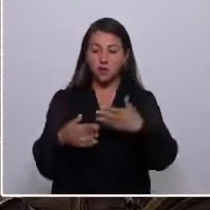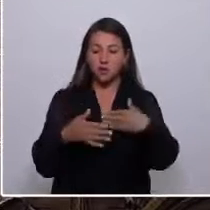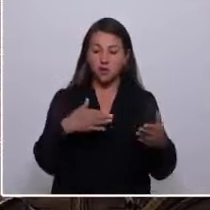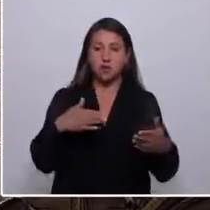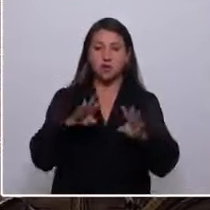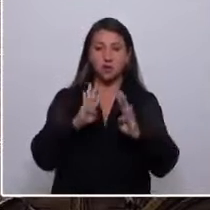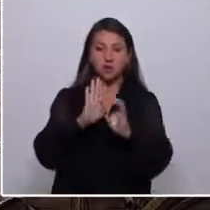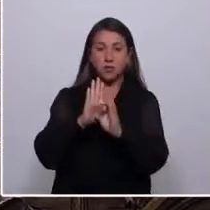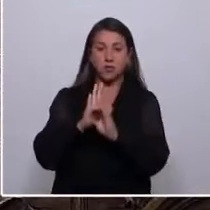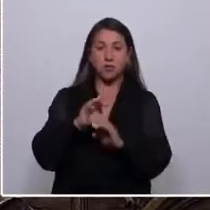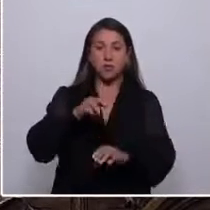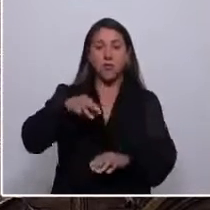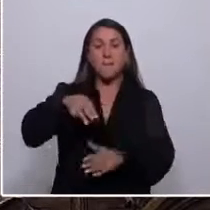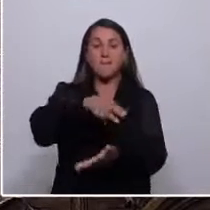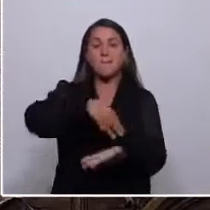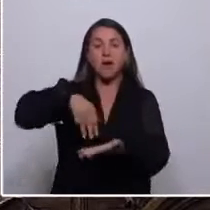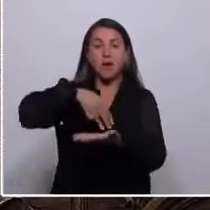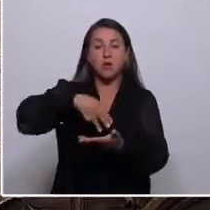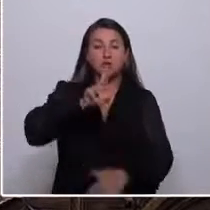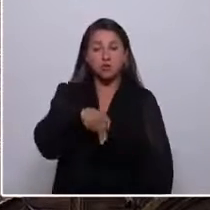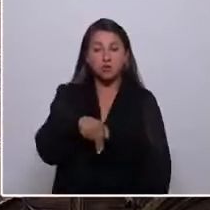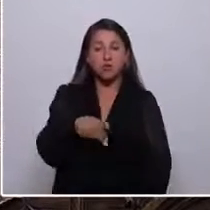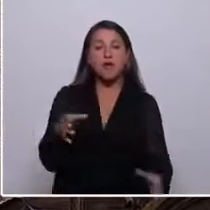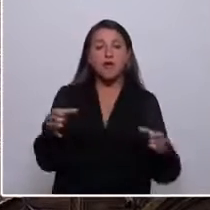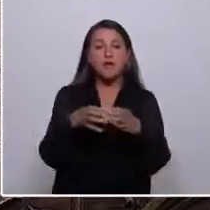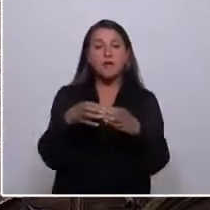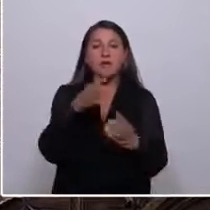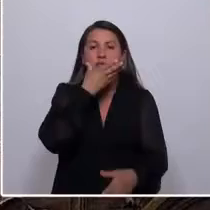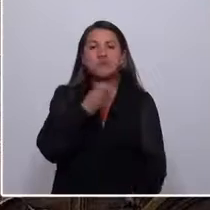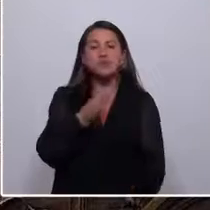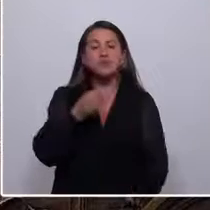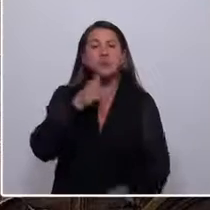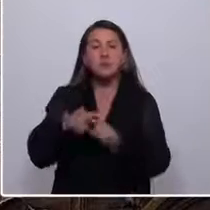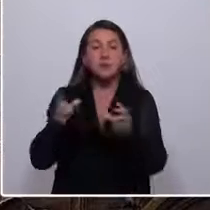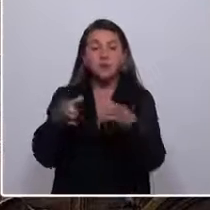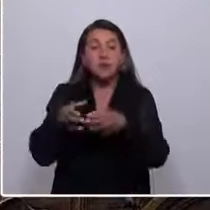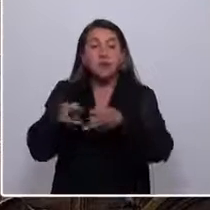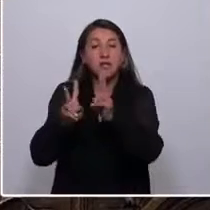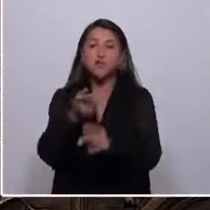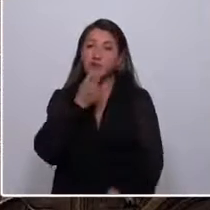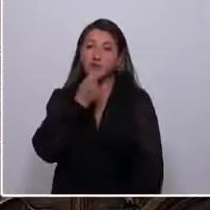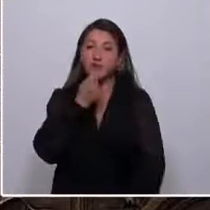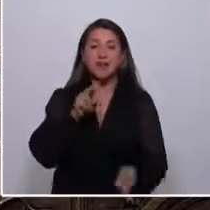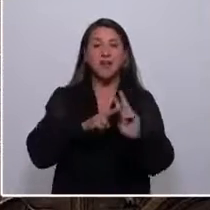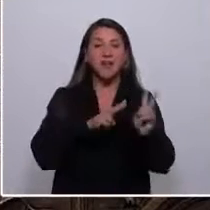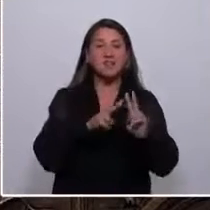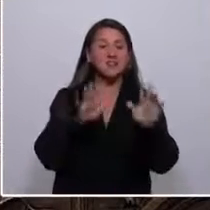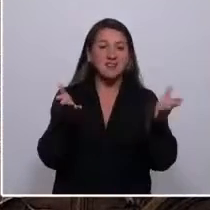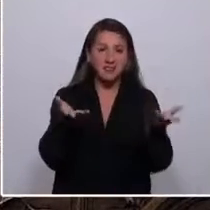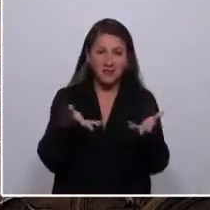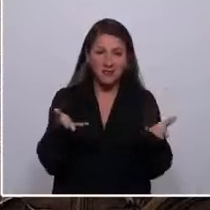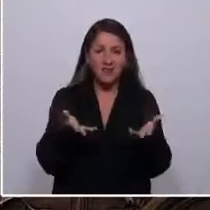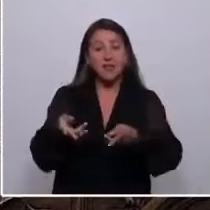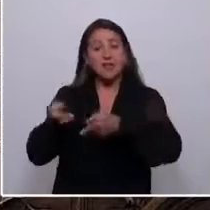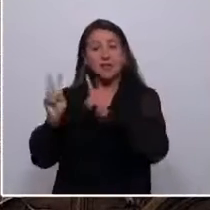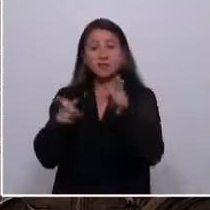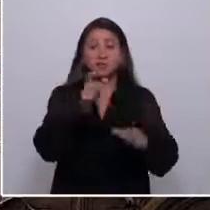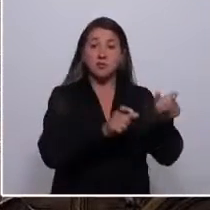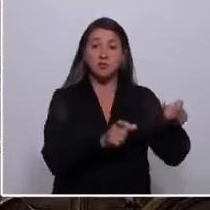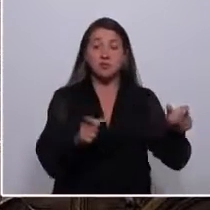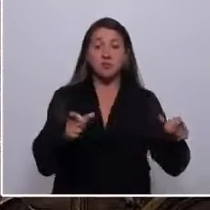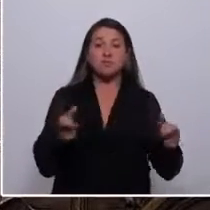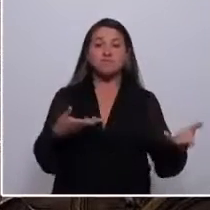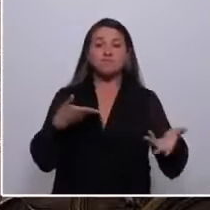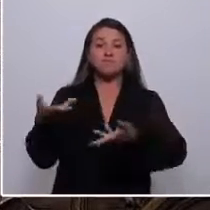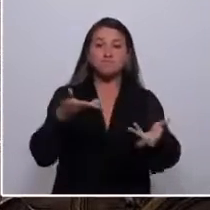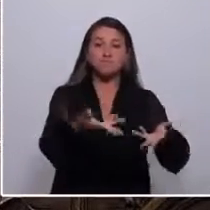mis 30 años soy parte de un hermoso equipo que se llama Derecho Fácil, cuyo objetivo es generar y ser un vínculo efectivo entre el derecho y las personas, entregando